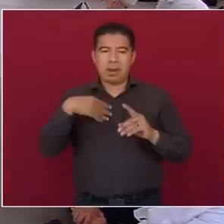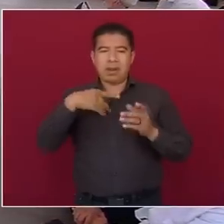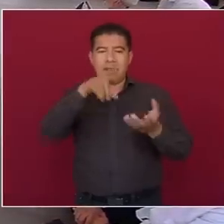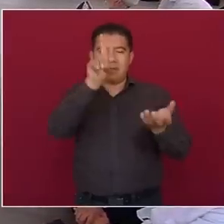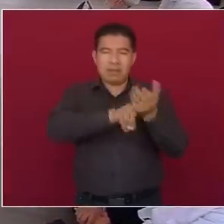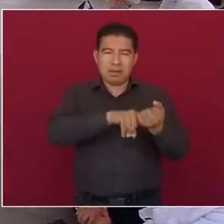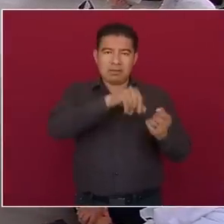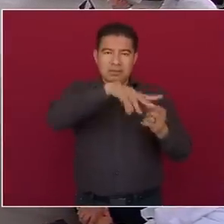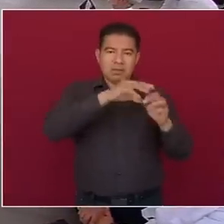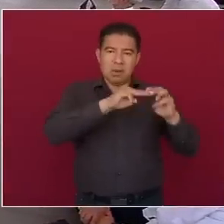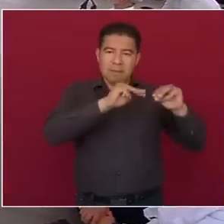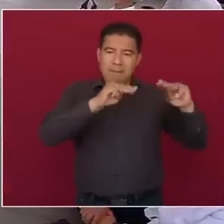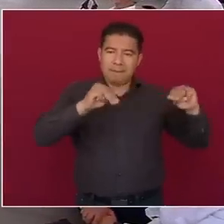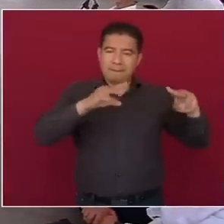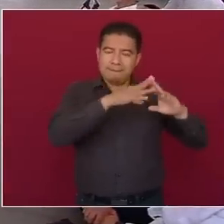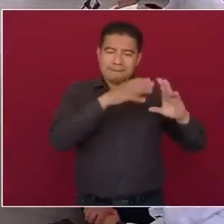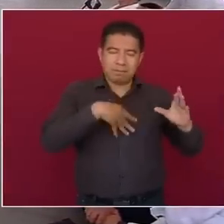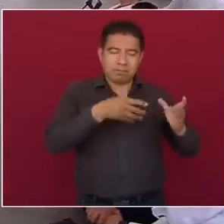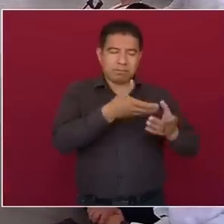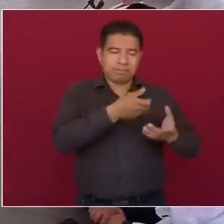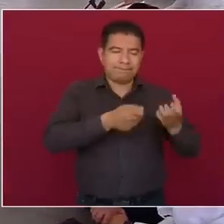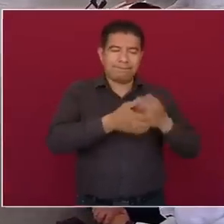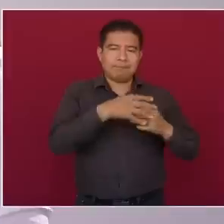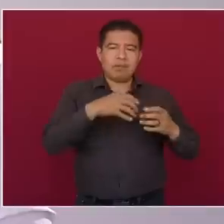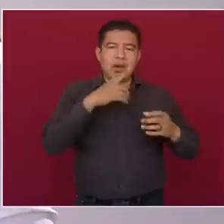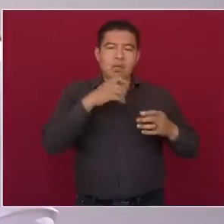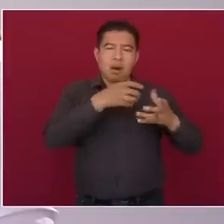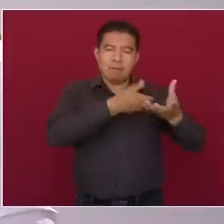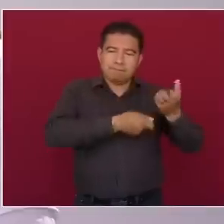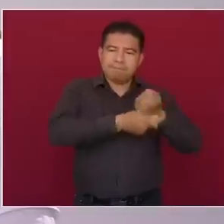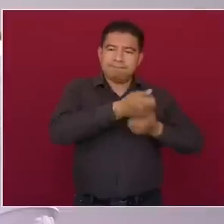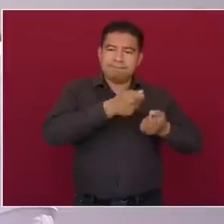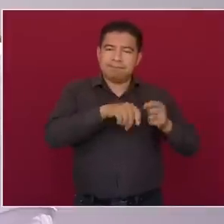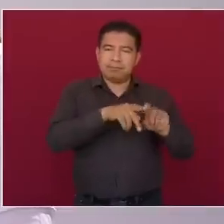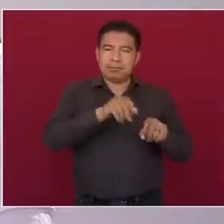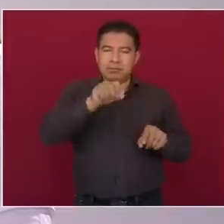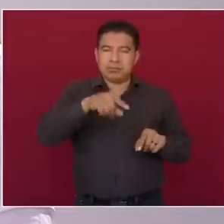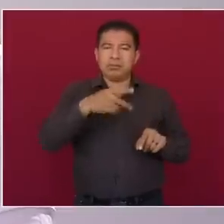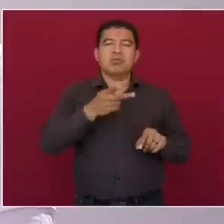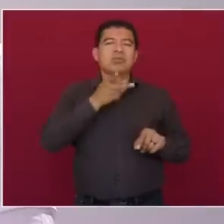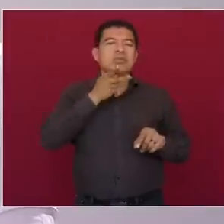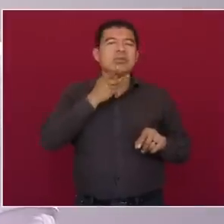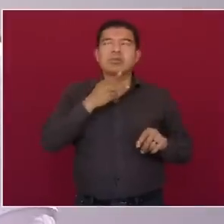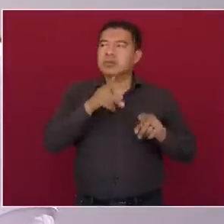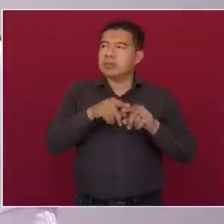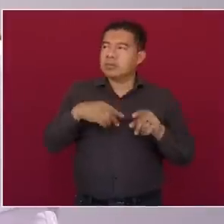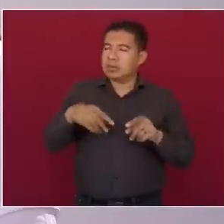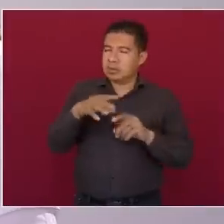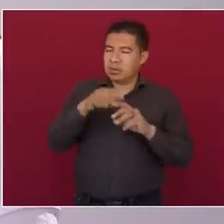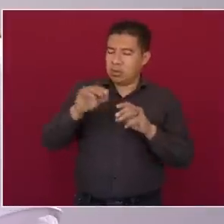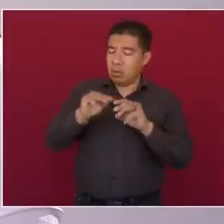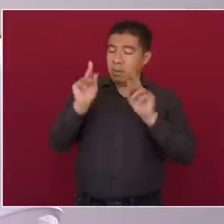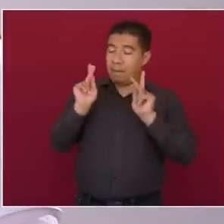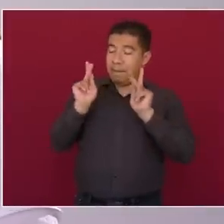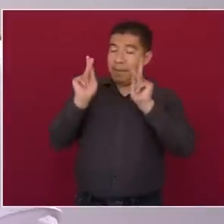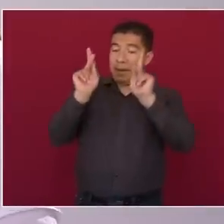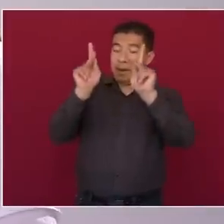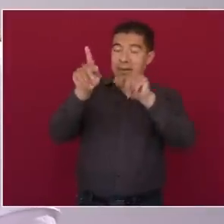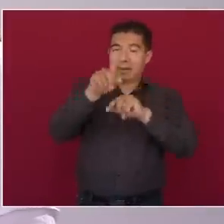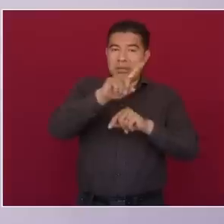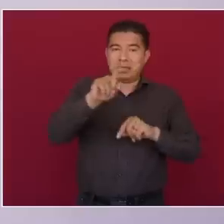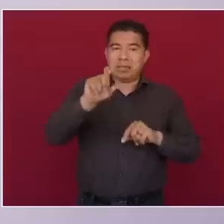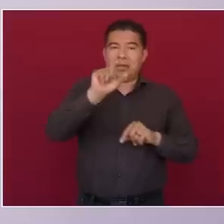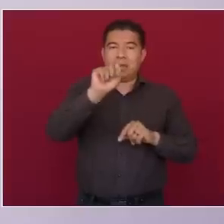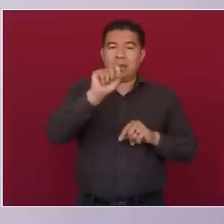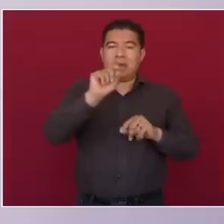México. También se tuvo que construir un puente de 120 metros de largo entre el acceso del